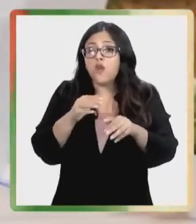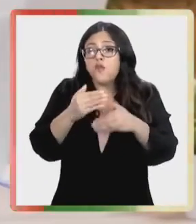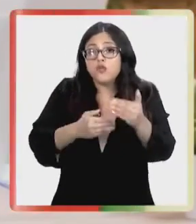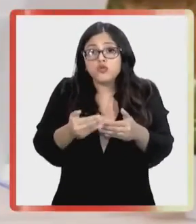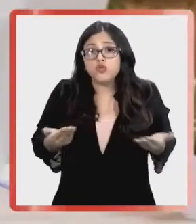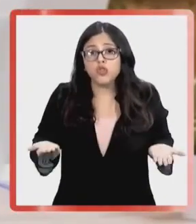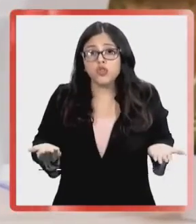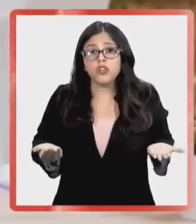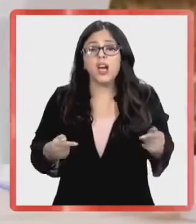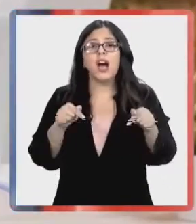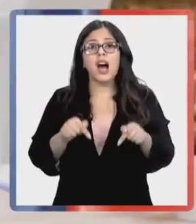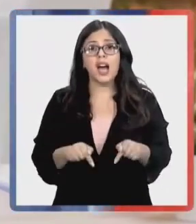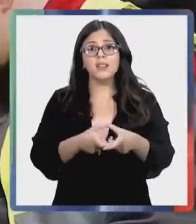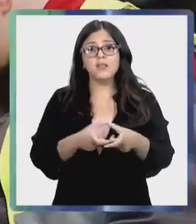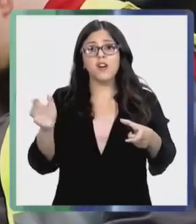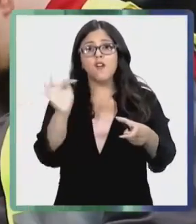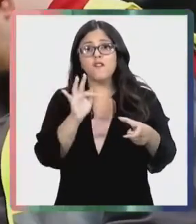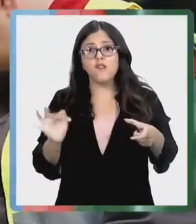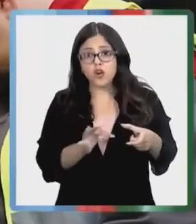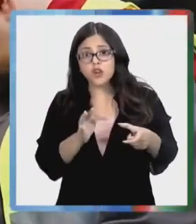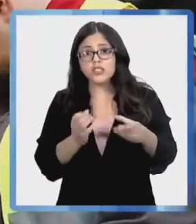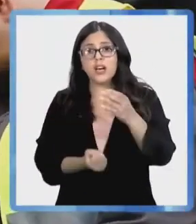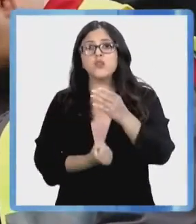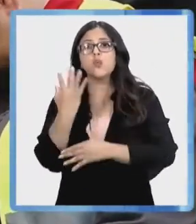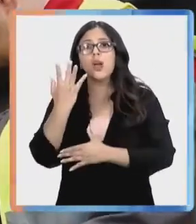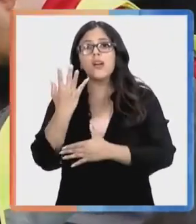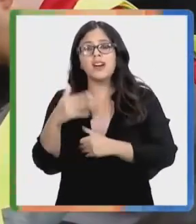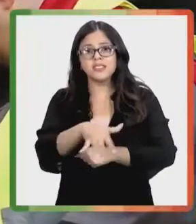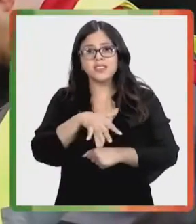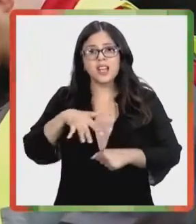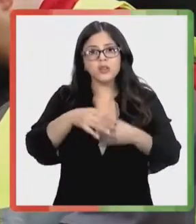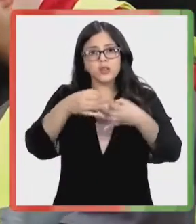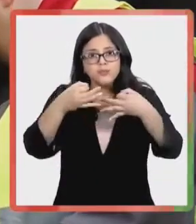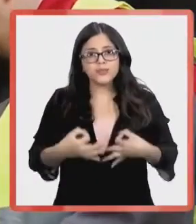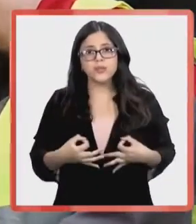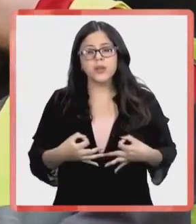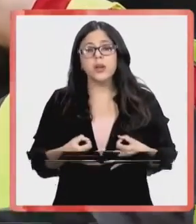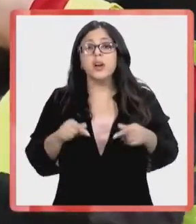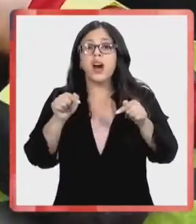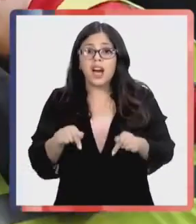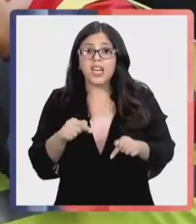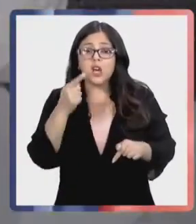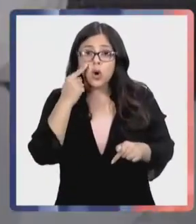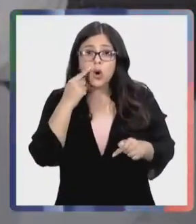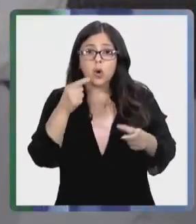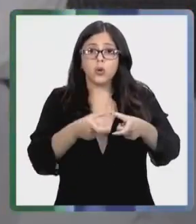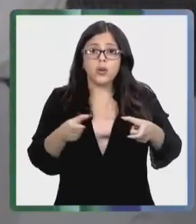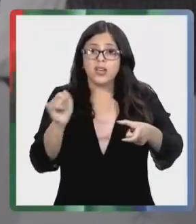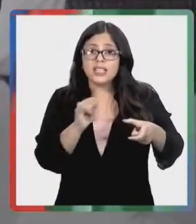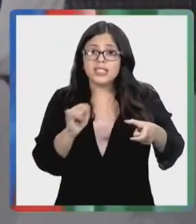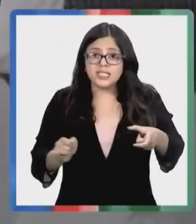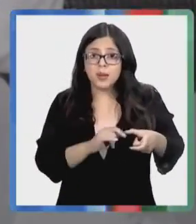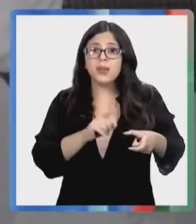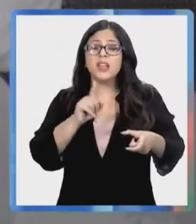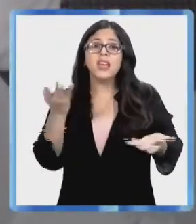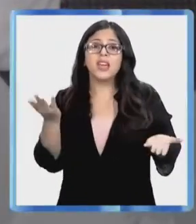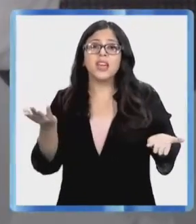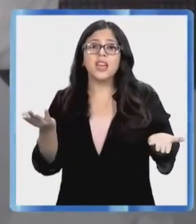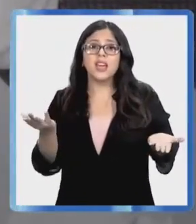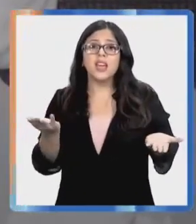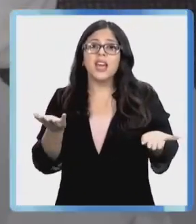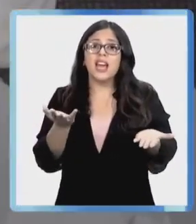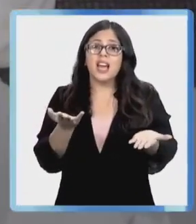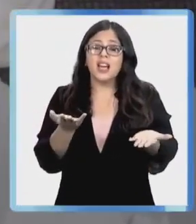eso, tendrían que estar en FONASA bajo condiciones nuevas, eventualmente. Lo que queremos decir es que las ISAPRE van a tener que